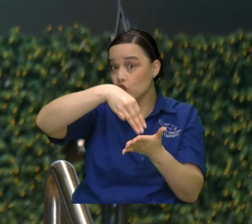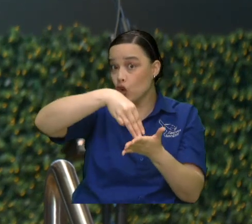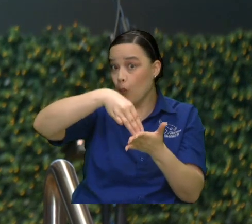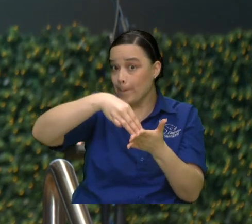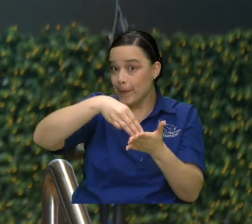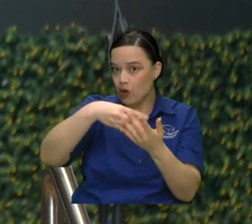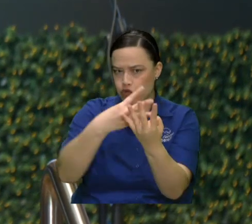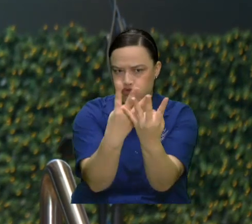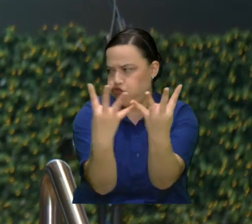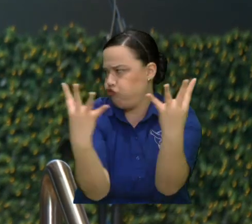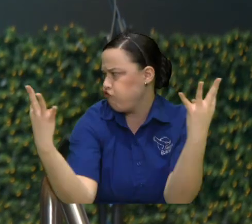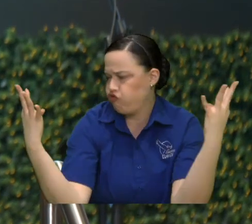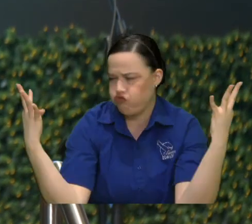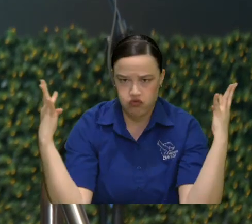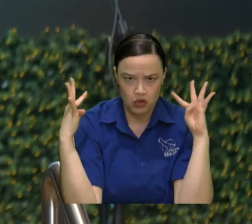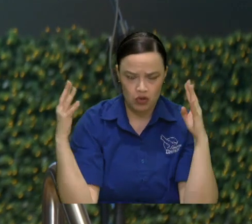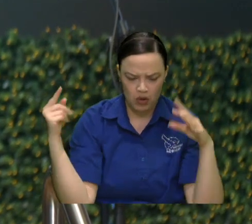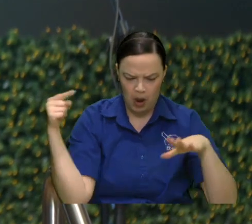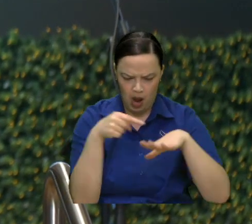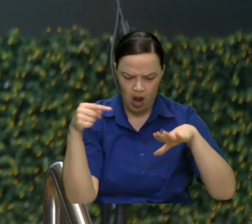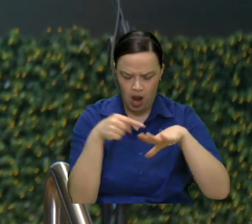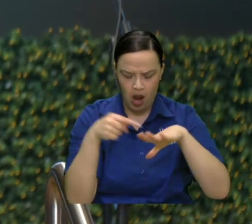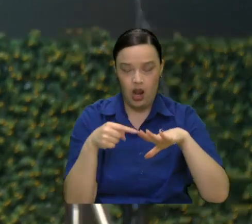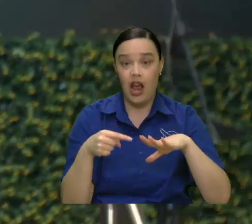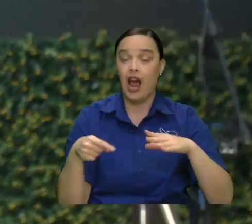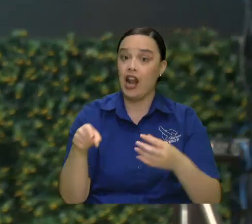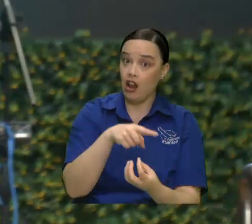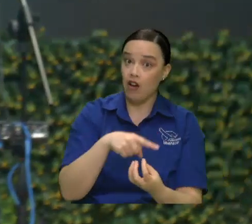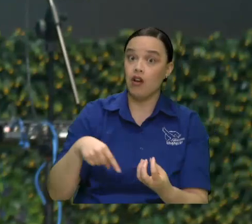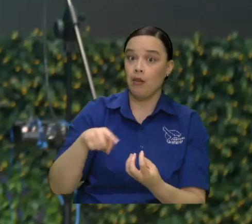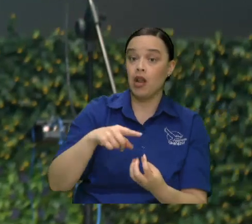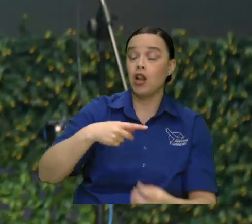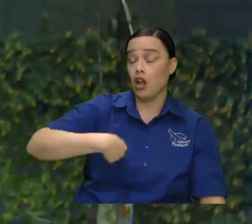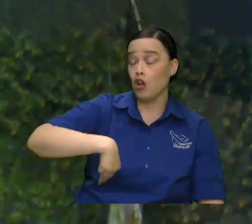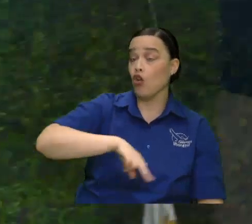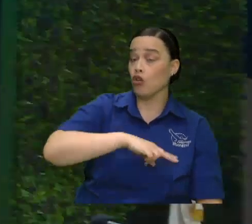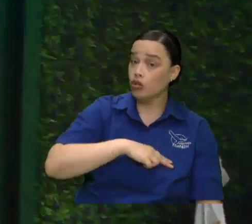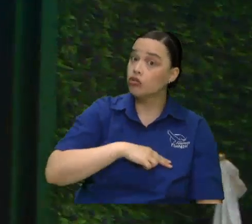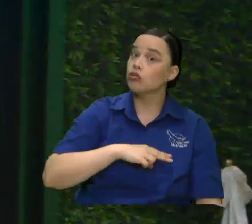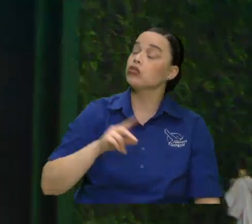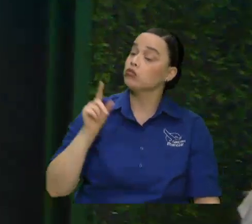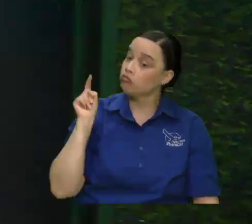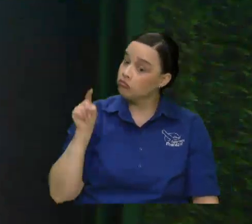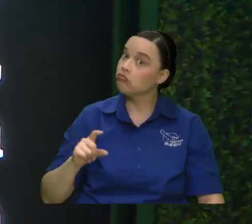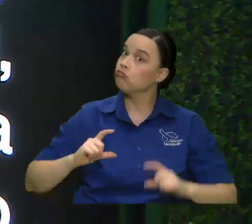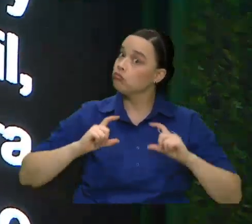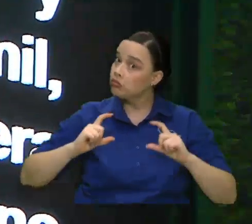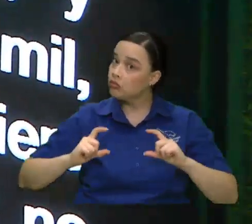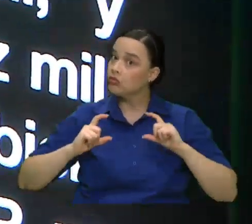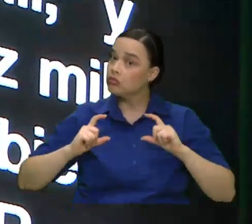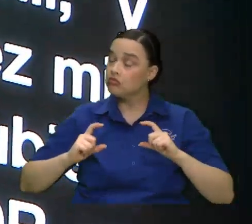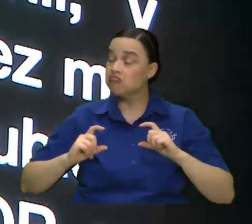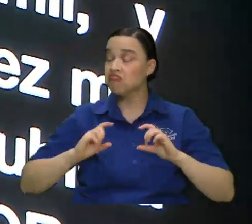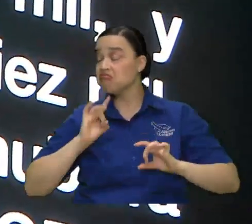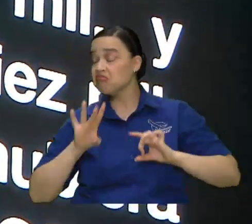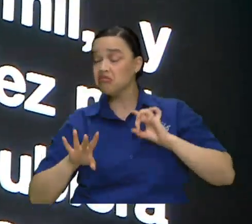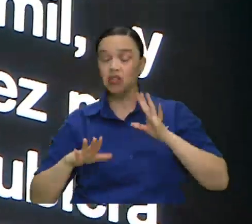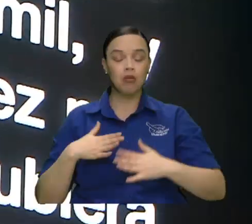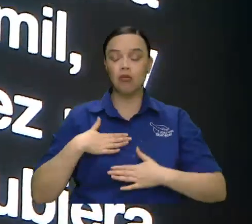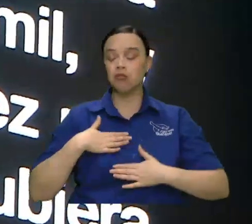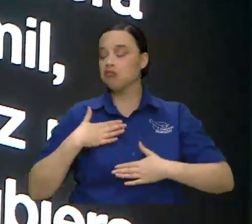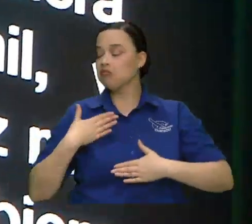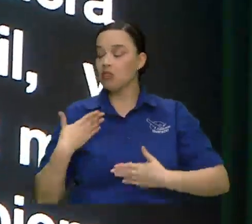familia y eso es de lo que tenemos que tener cuidado porque algunos nos confiamos y